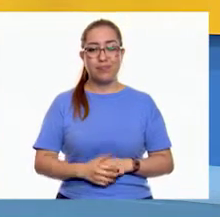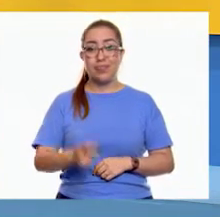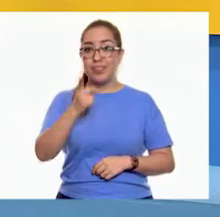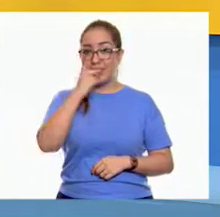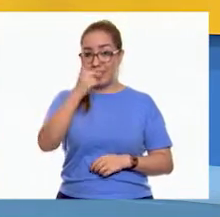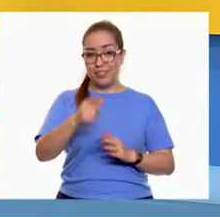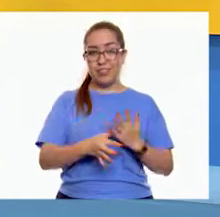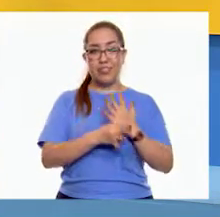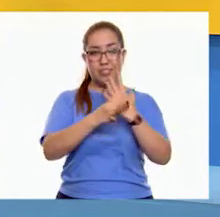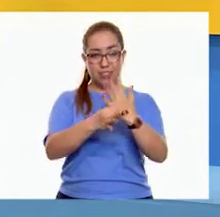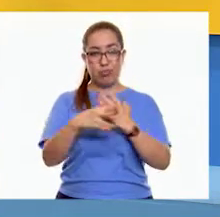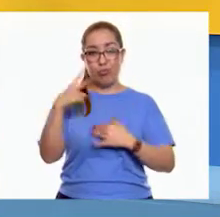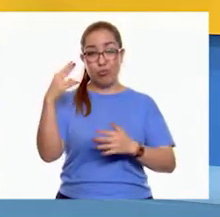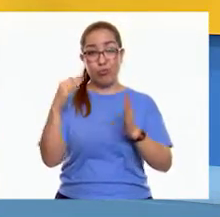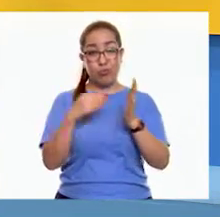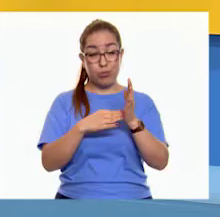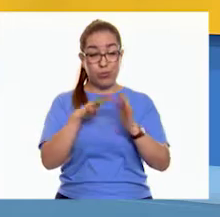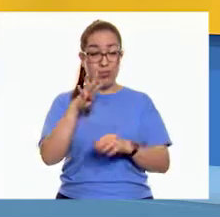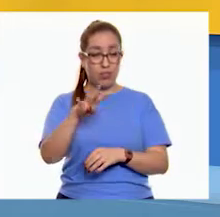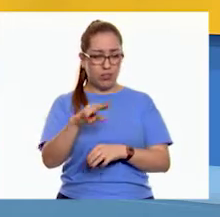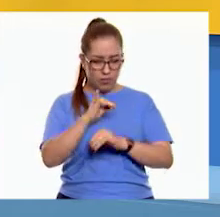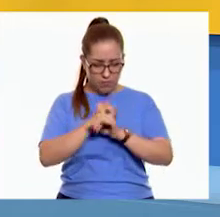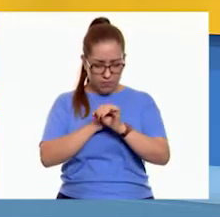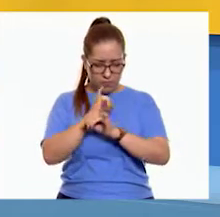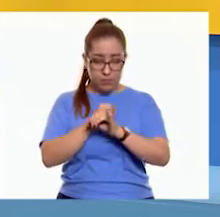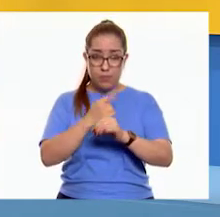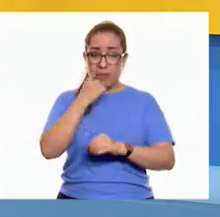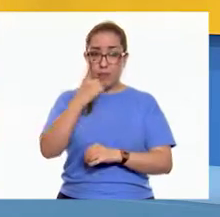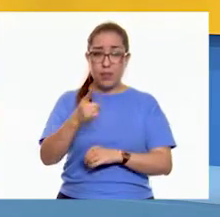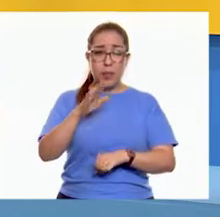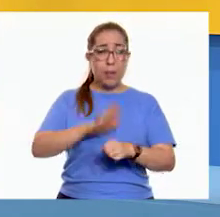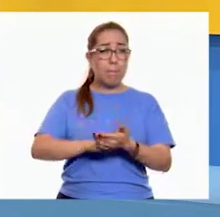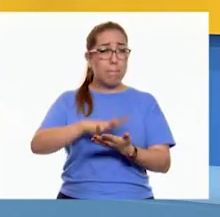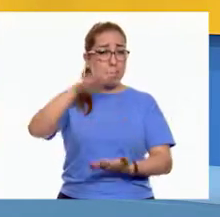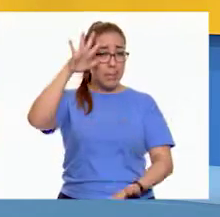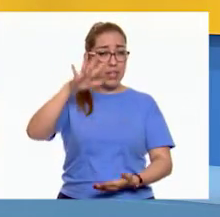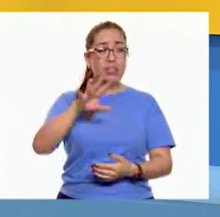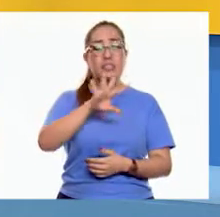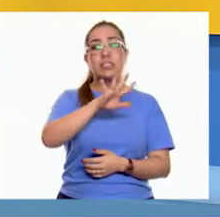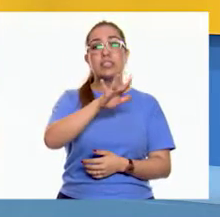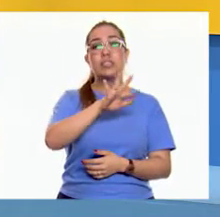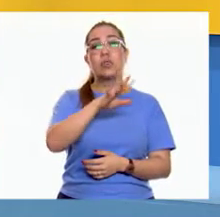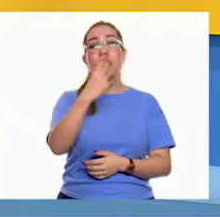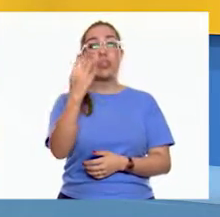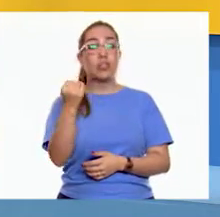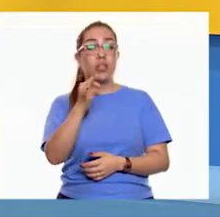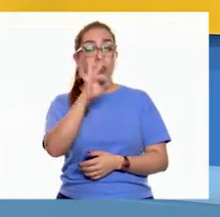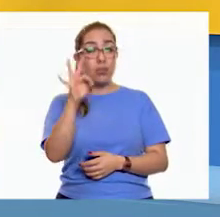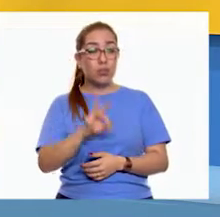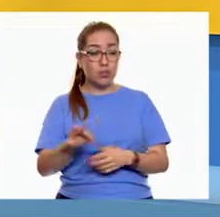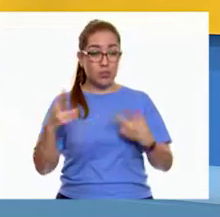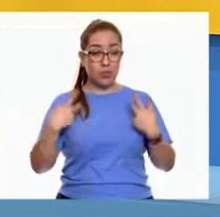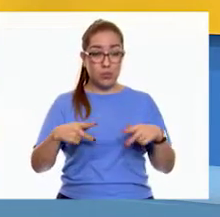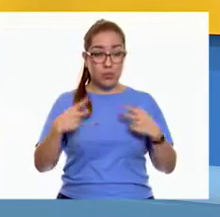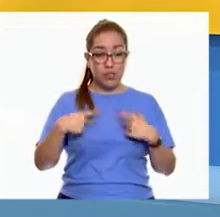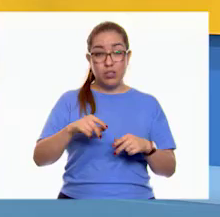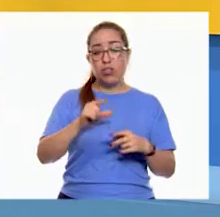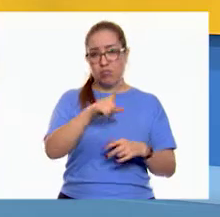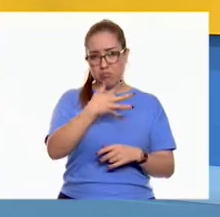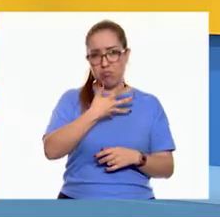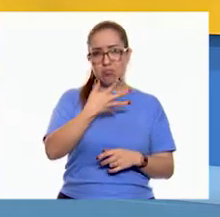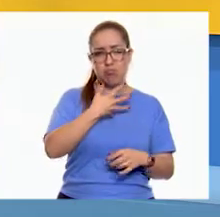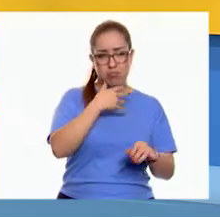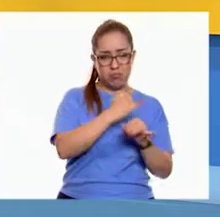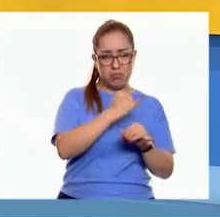del 2019, más del 56% de la población tiene este servicio en su casa y más del 70%